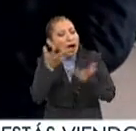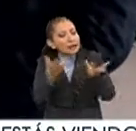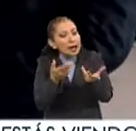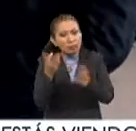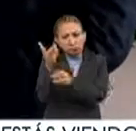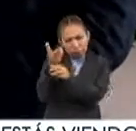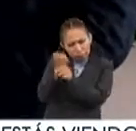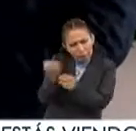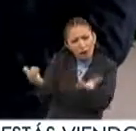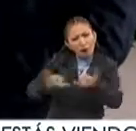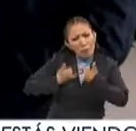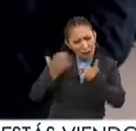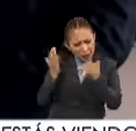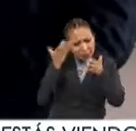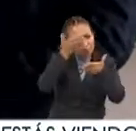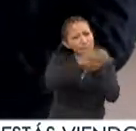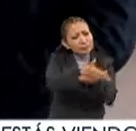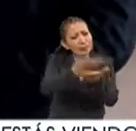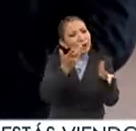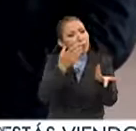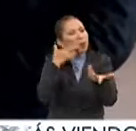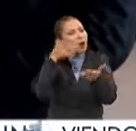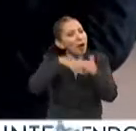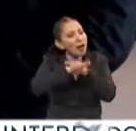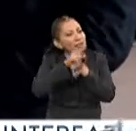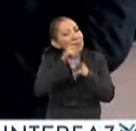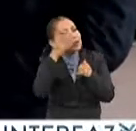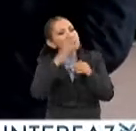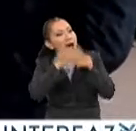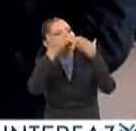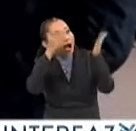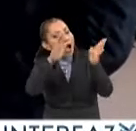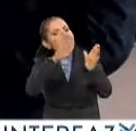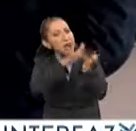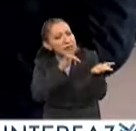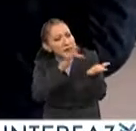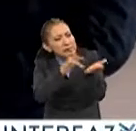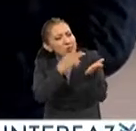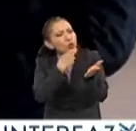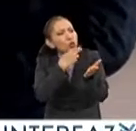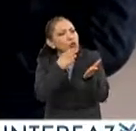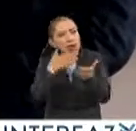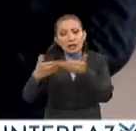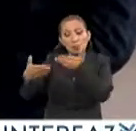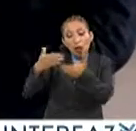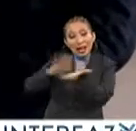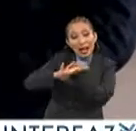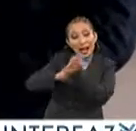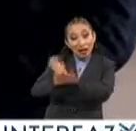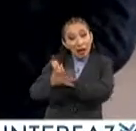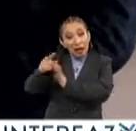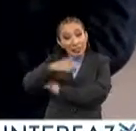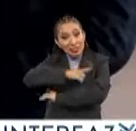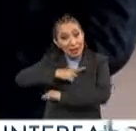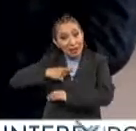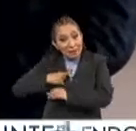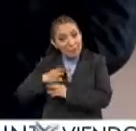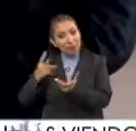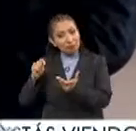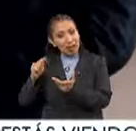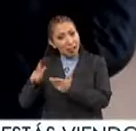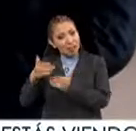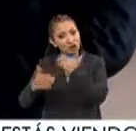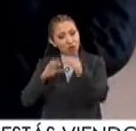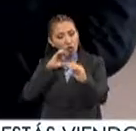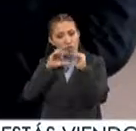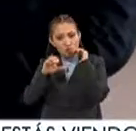La invitación es a que se apropien de estos medios y que cada vez los pongamos más a la vanguardia de lo que deben de ser los medios